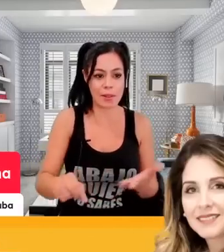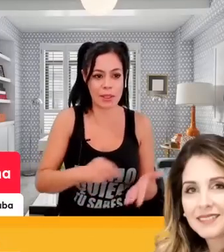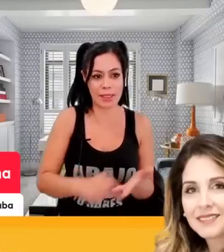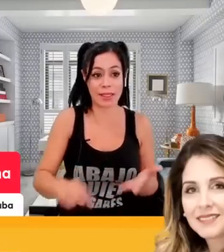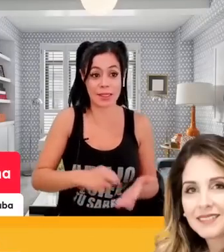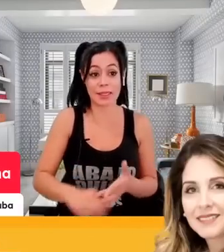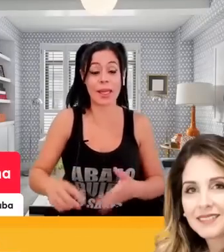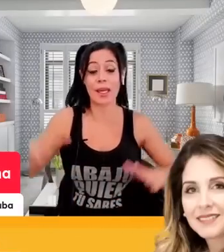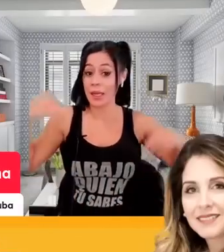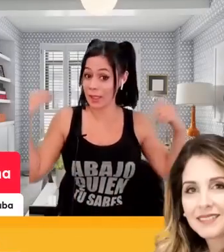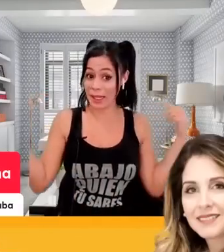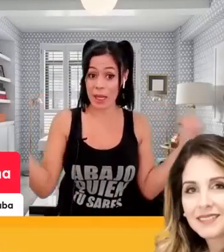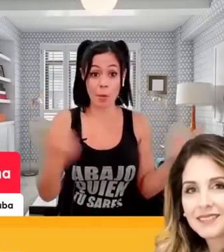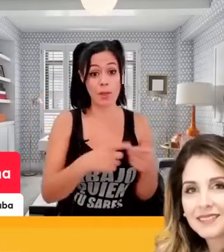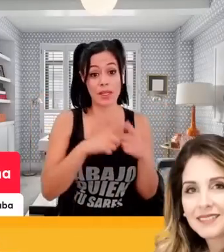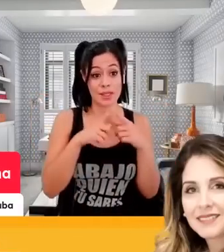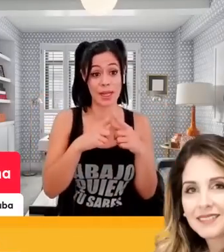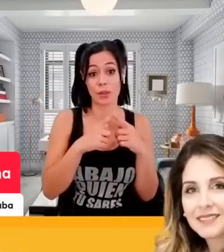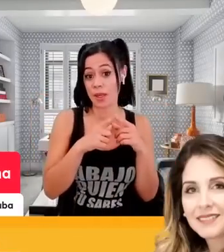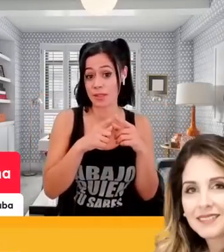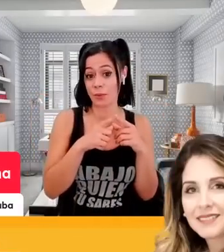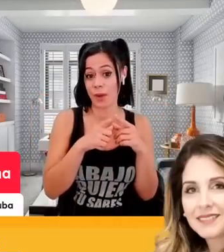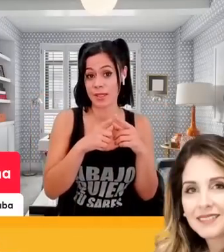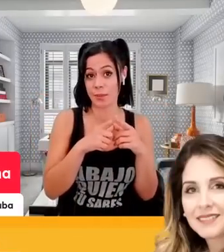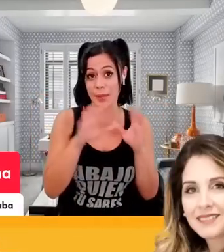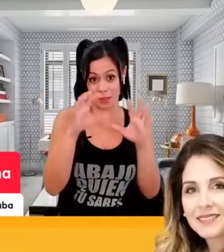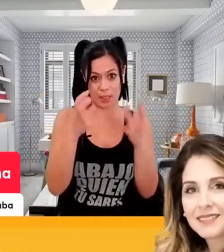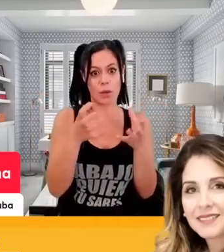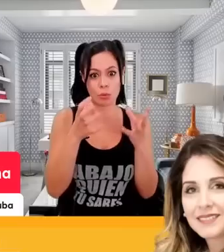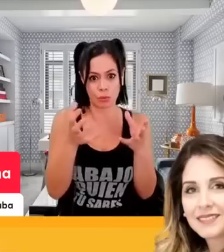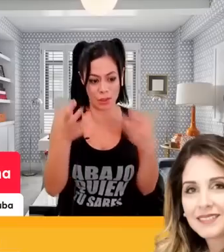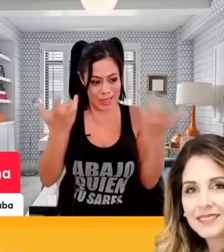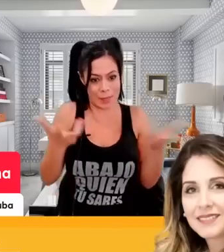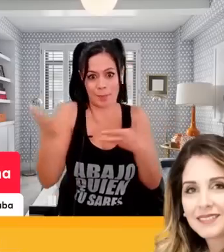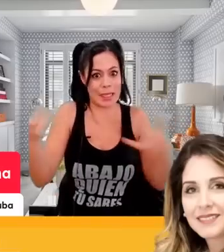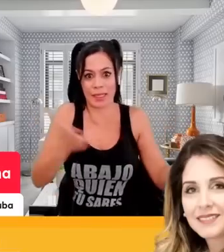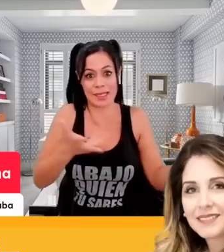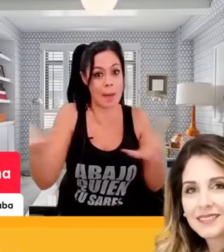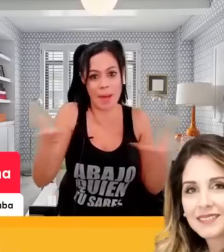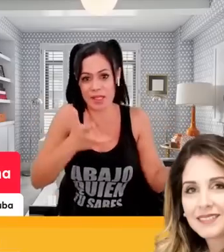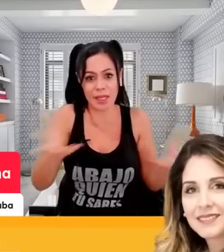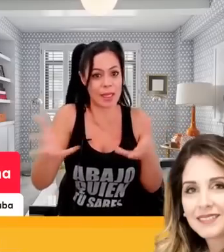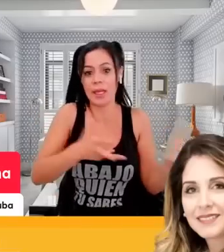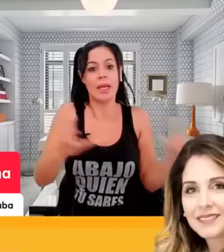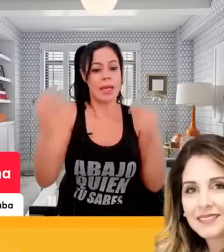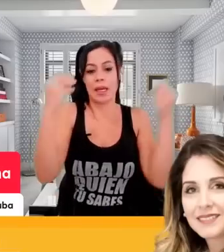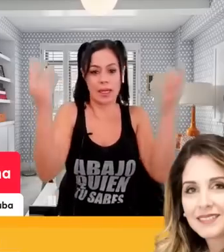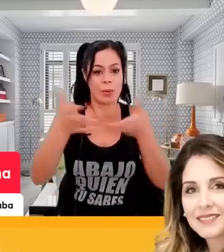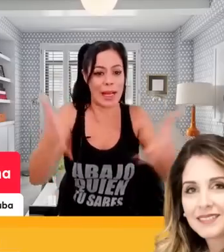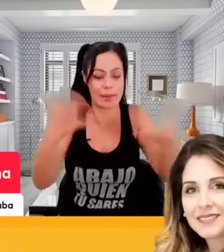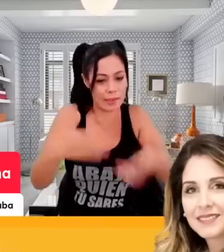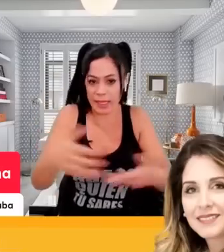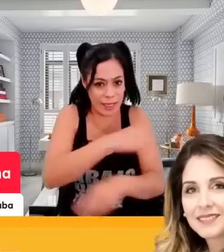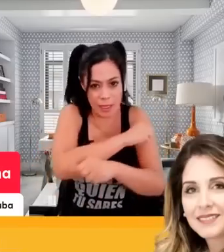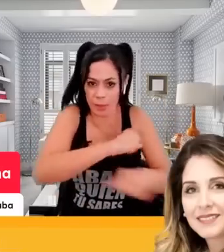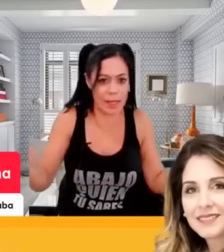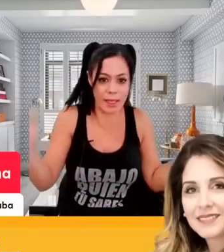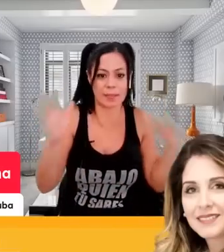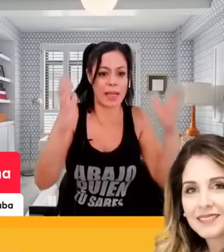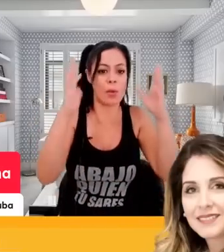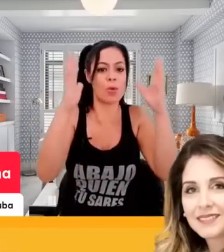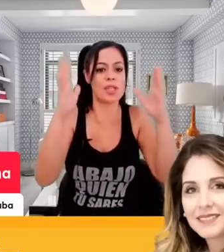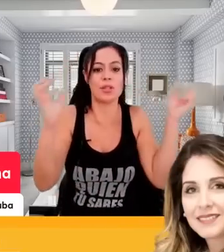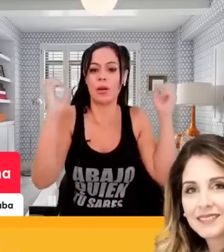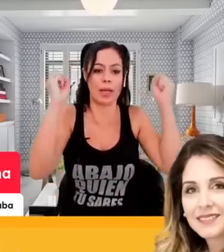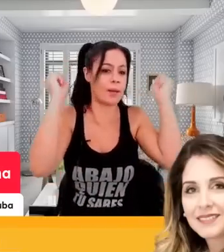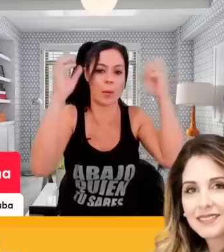se llaman, ta. Tienen que movilizar a toda esa fuerza para tener control de esa masa que es una cantera ahí que